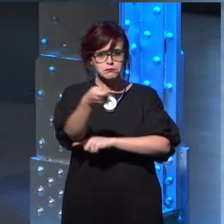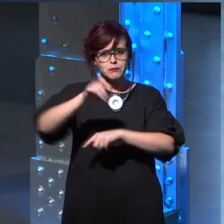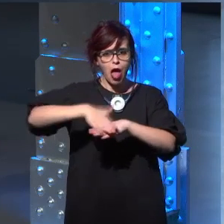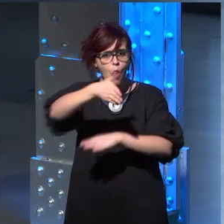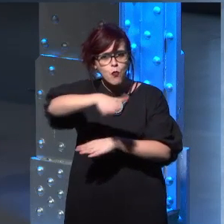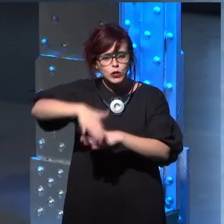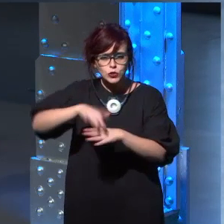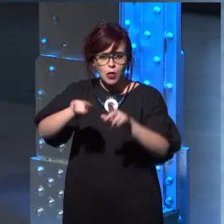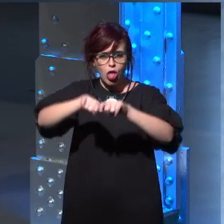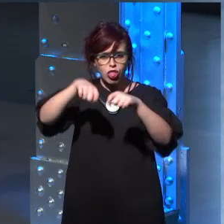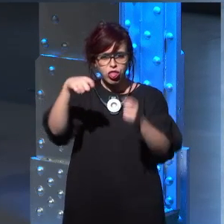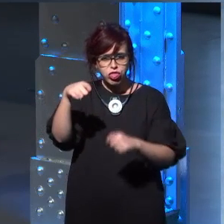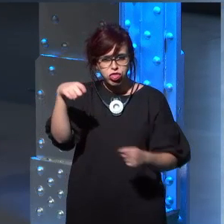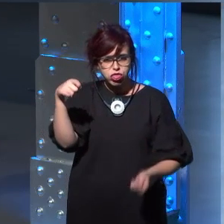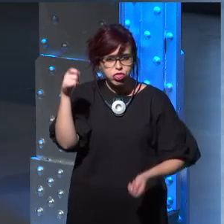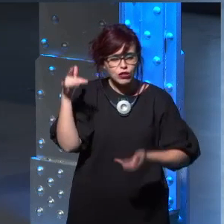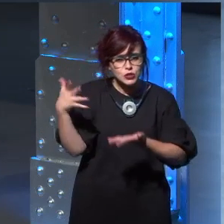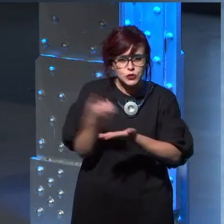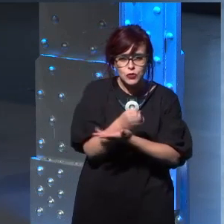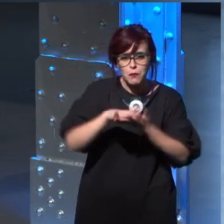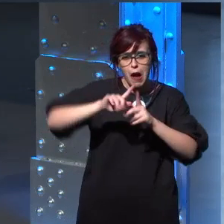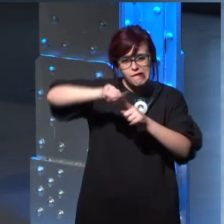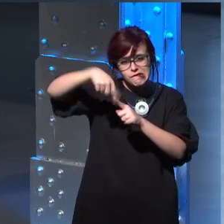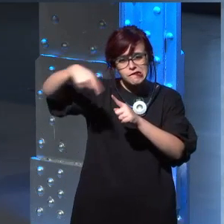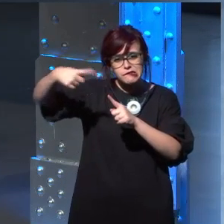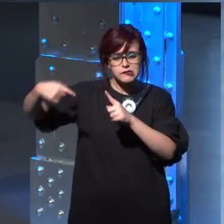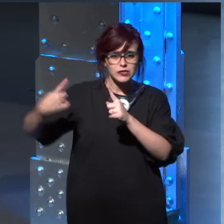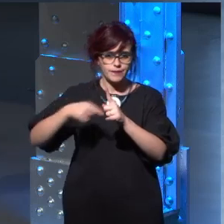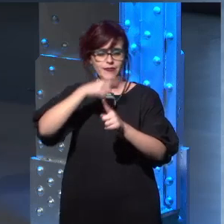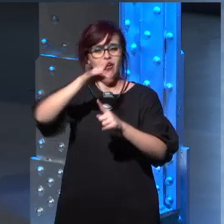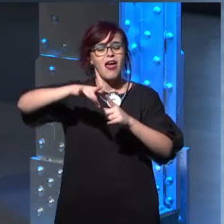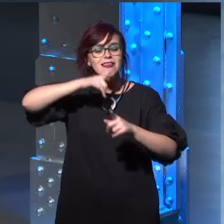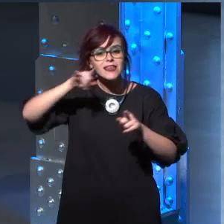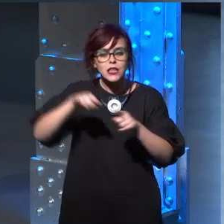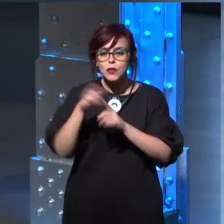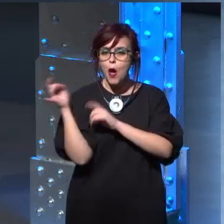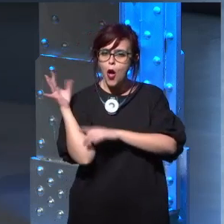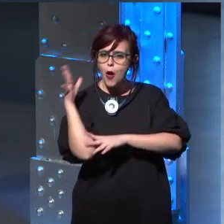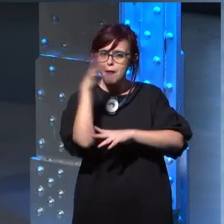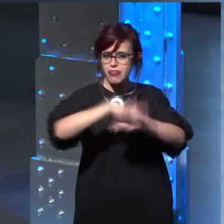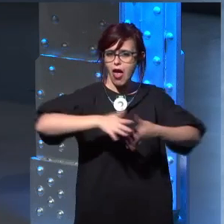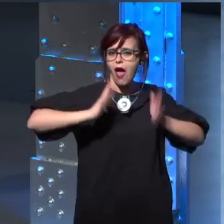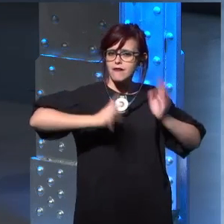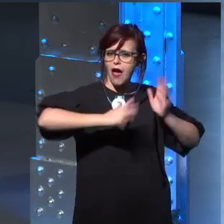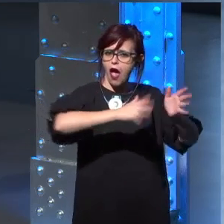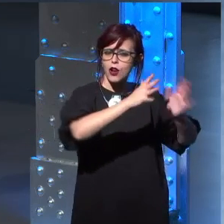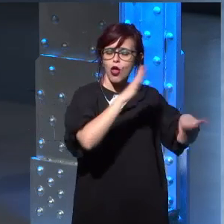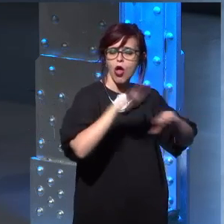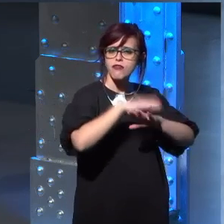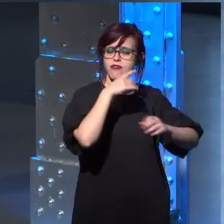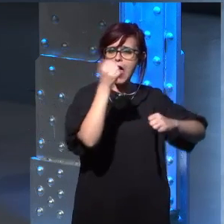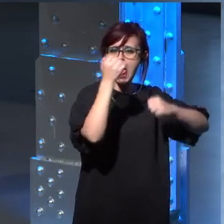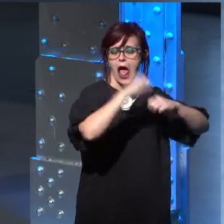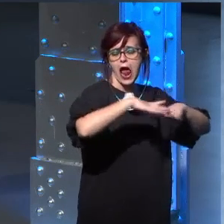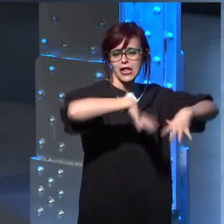caídos, destrozadas por el fuego dragón, fundidas o retorcidas en lazos de acero. Y las enviaron en carros a fuerte Aegon.